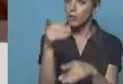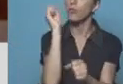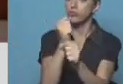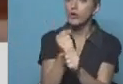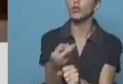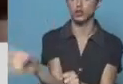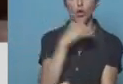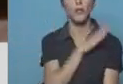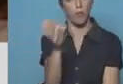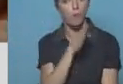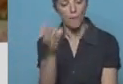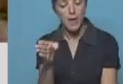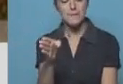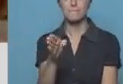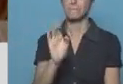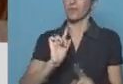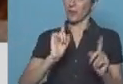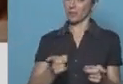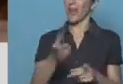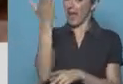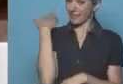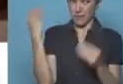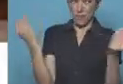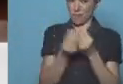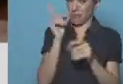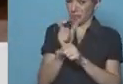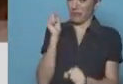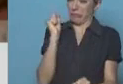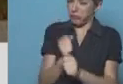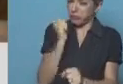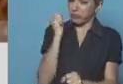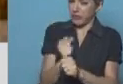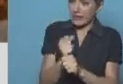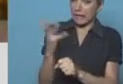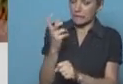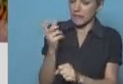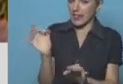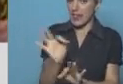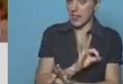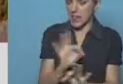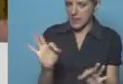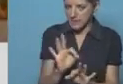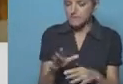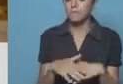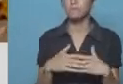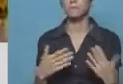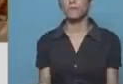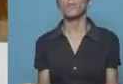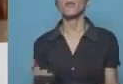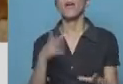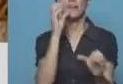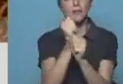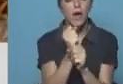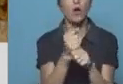días. Pero mucha gente también se esforzaba y trabajaba antes y no lo conseguía. Y el trabajo, el